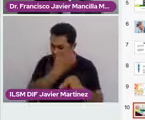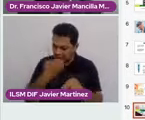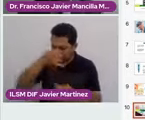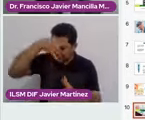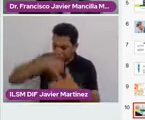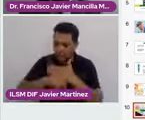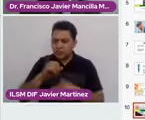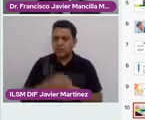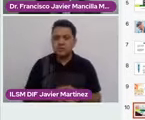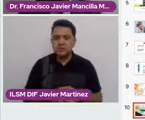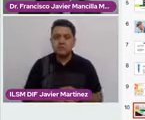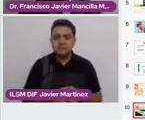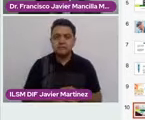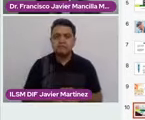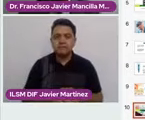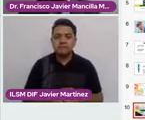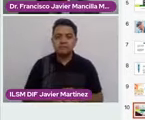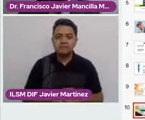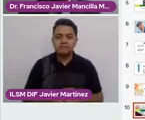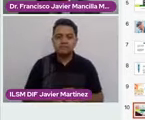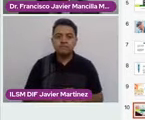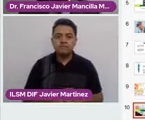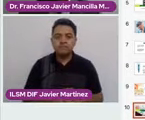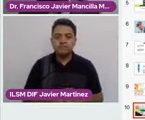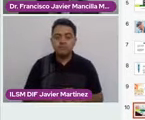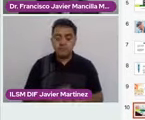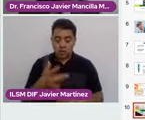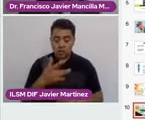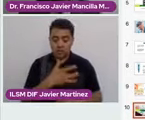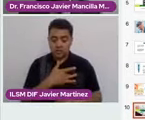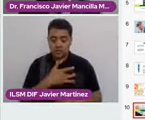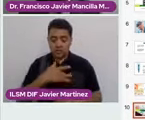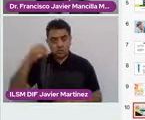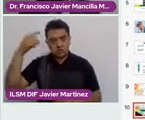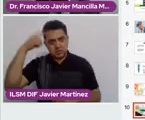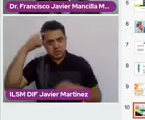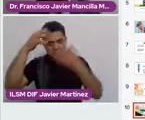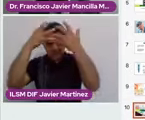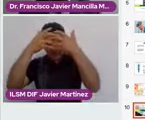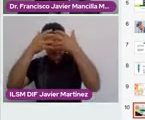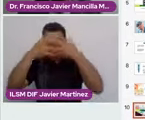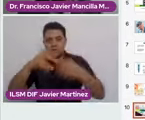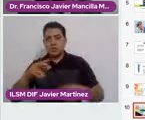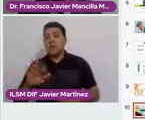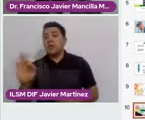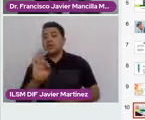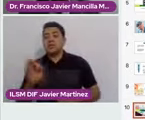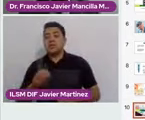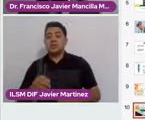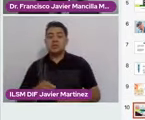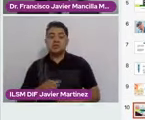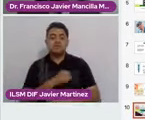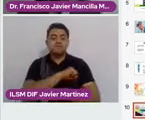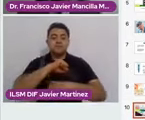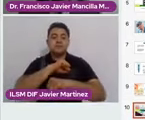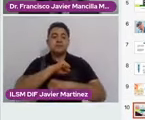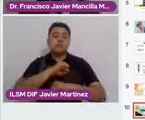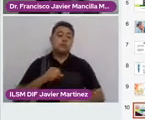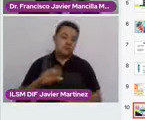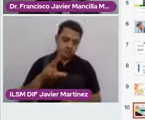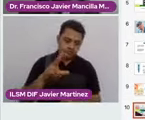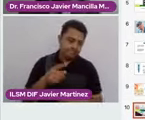del oído. Recordemos que no solamente el corazón o el cerebro se infarta, cualquier órgano del cuerpo es susceptible